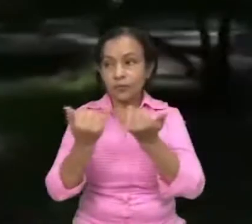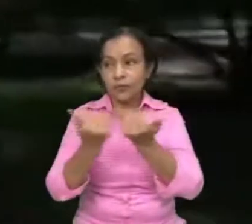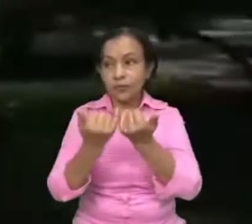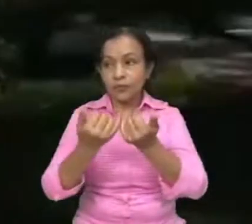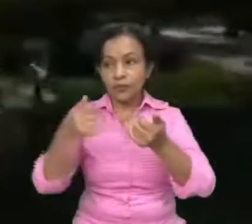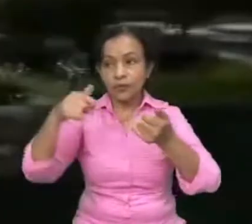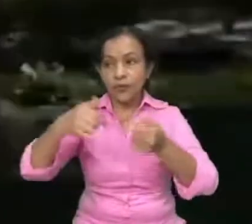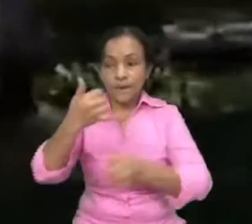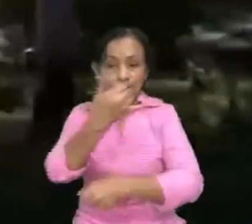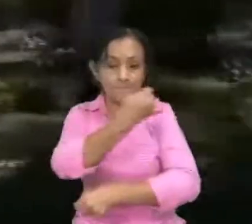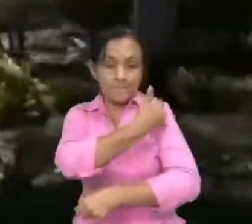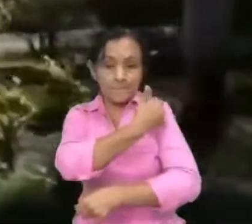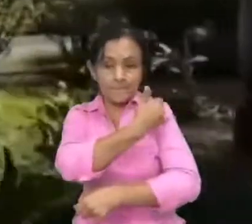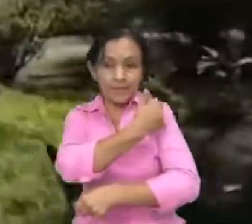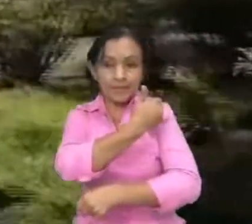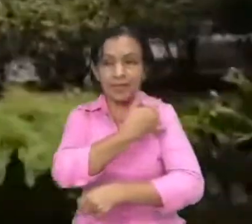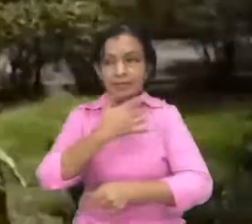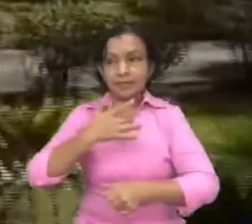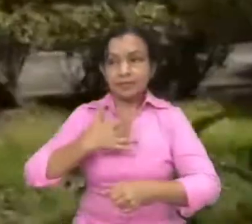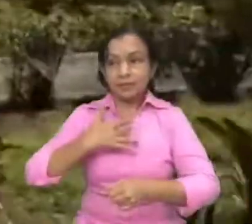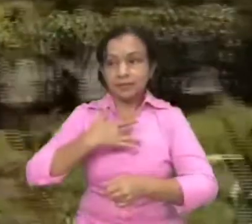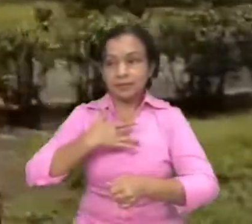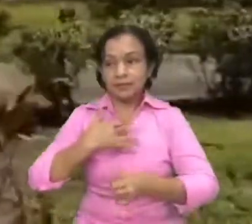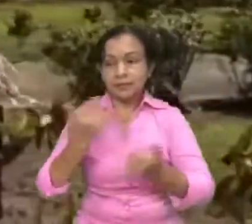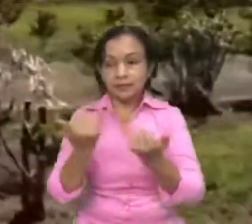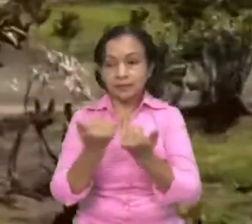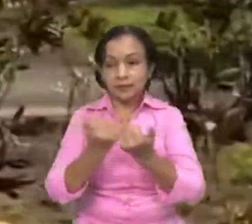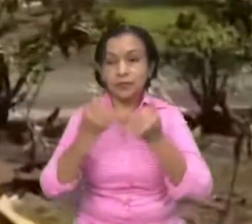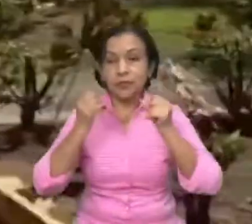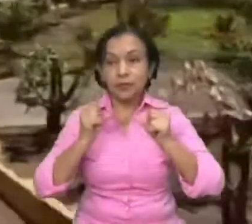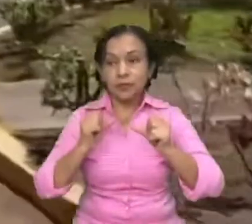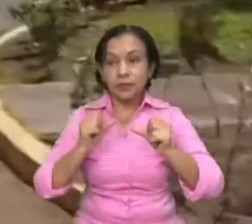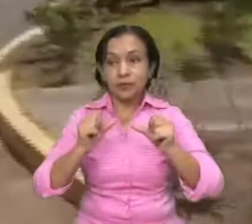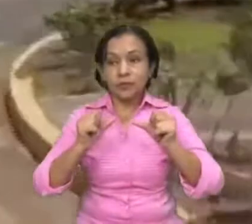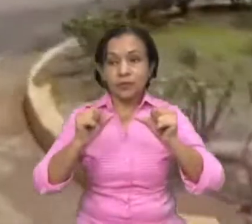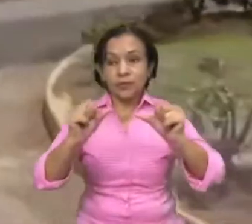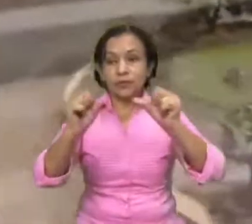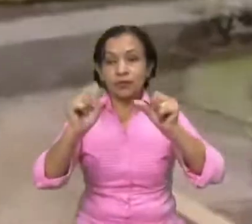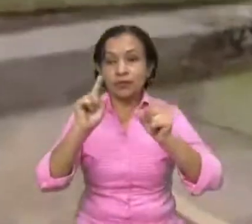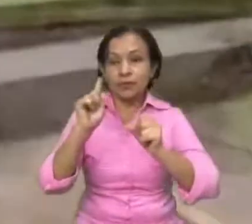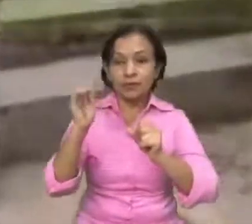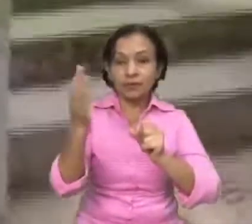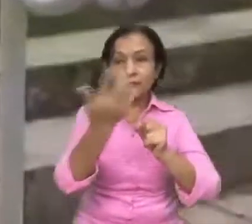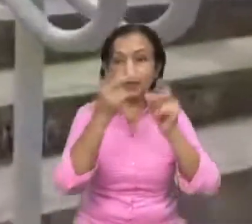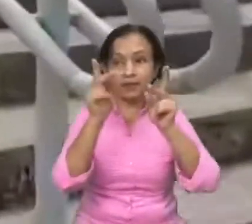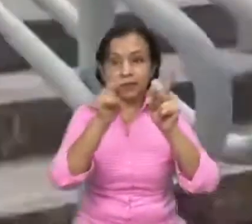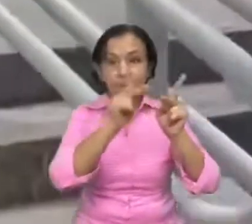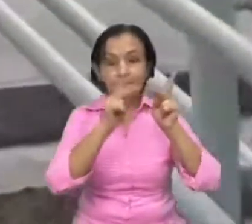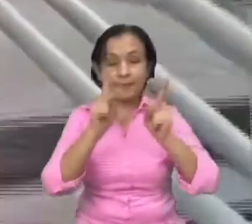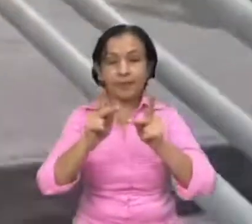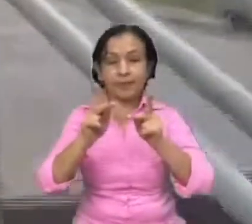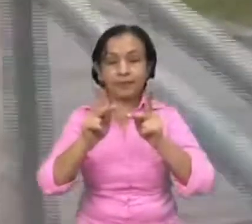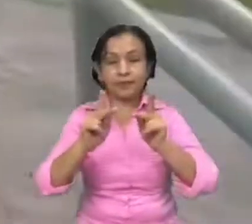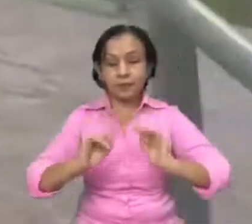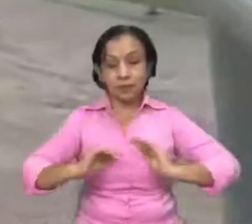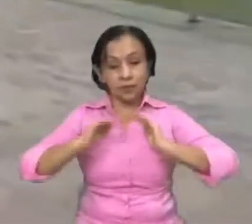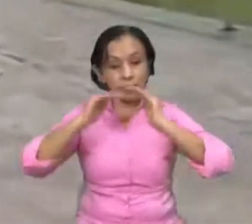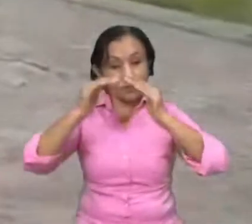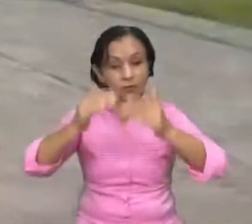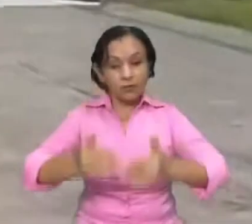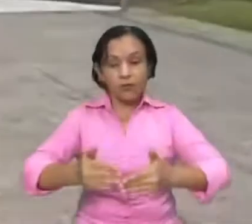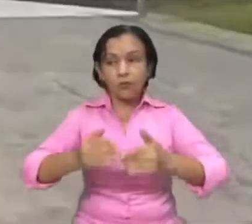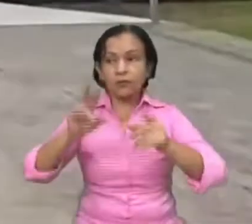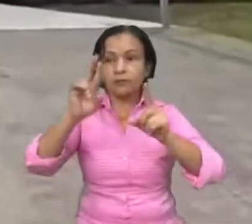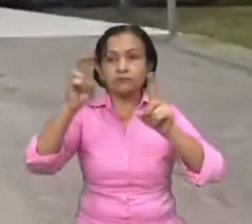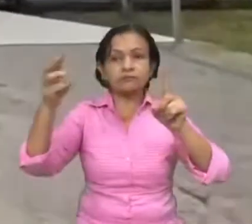hospital en este momento las cirugías se realizan de forma permanente y de forma gratuita a toda la población. La paciente es captada en